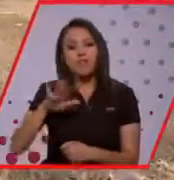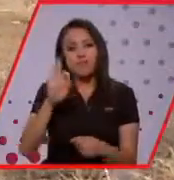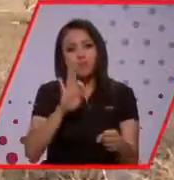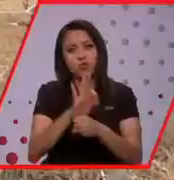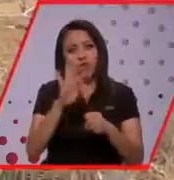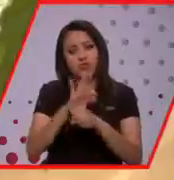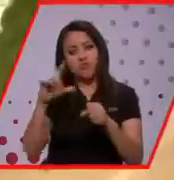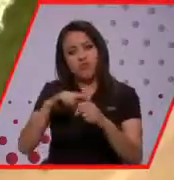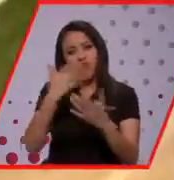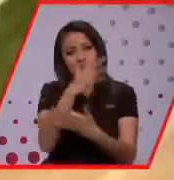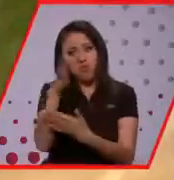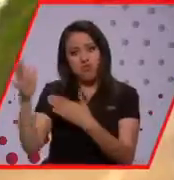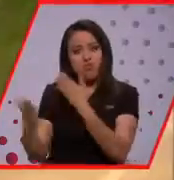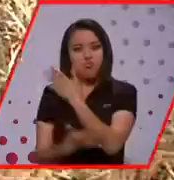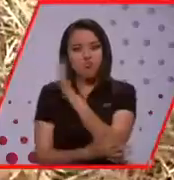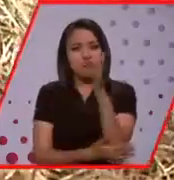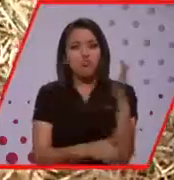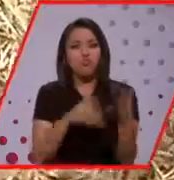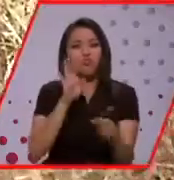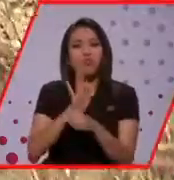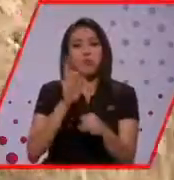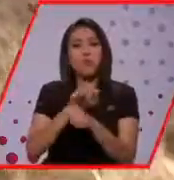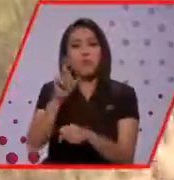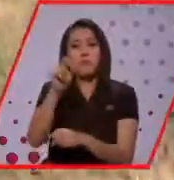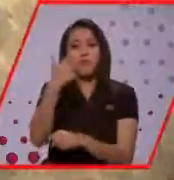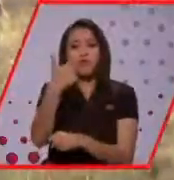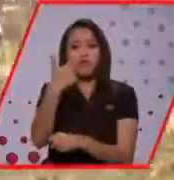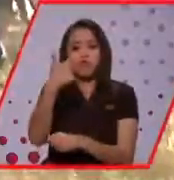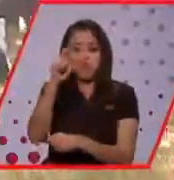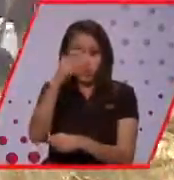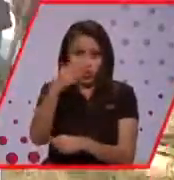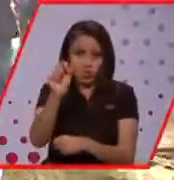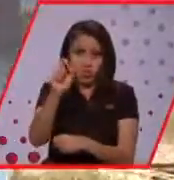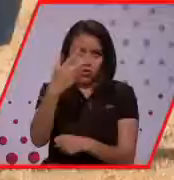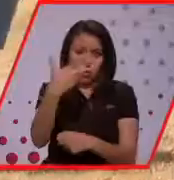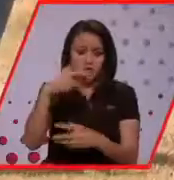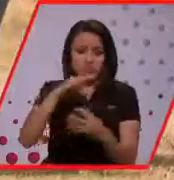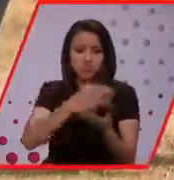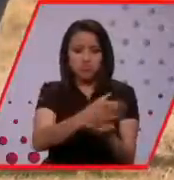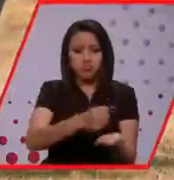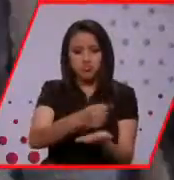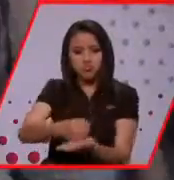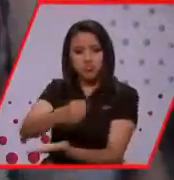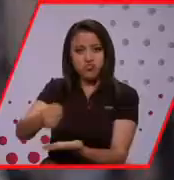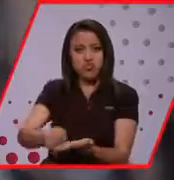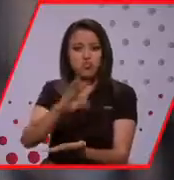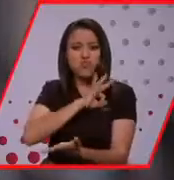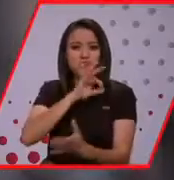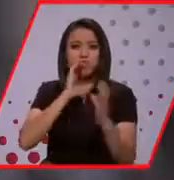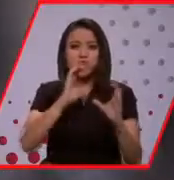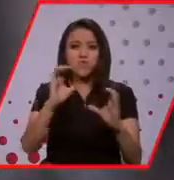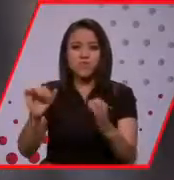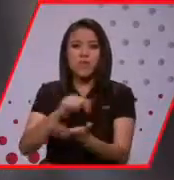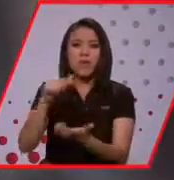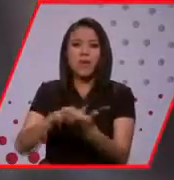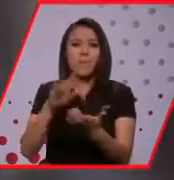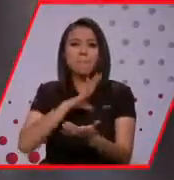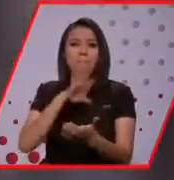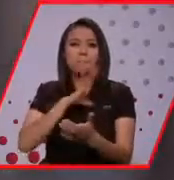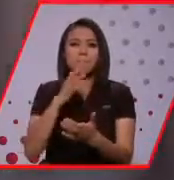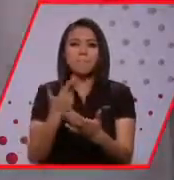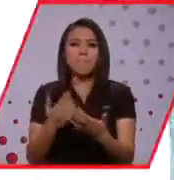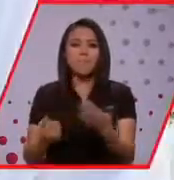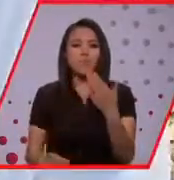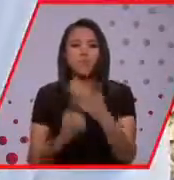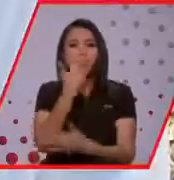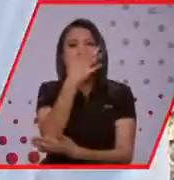Una brigada conformada por 28 ciudades a lo largo del país, con la única intención de dar mantenimiento a las zonas de plantación de nuevo